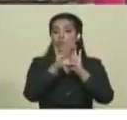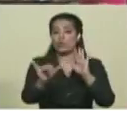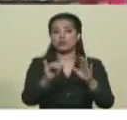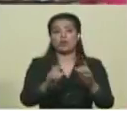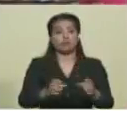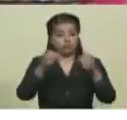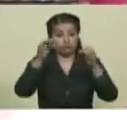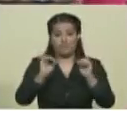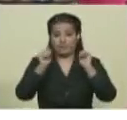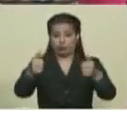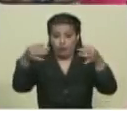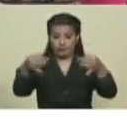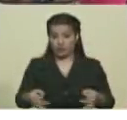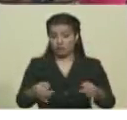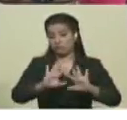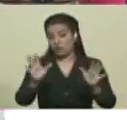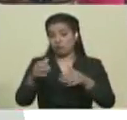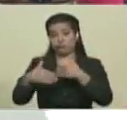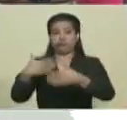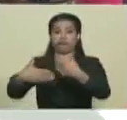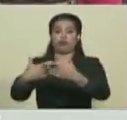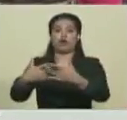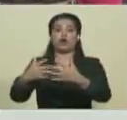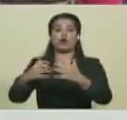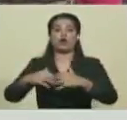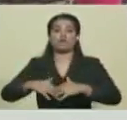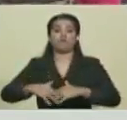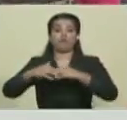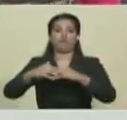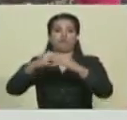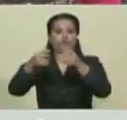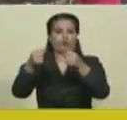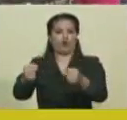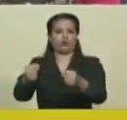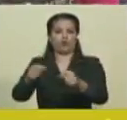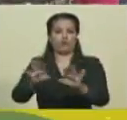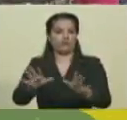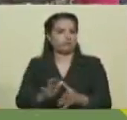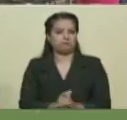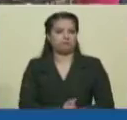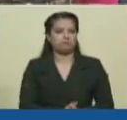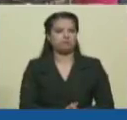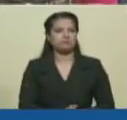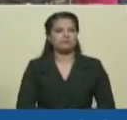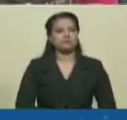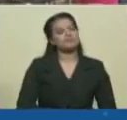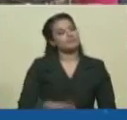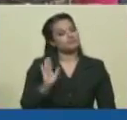ahora viene la fase de consolidación de esa paz. Bien, muchísimas gracias. Bueno, muchísimas gracias. Palabras del